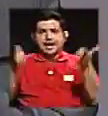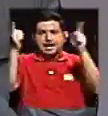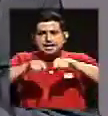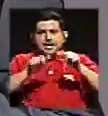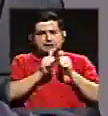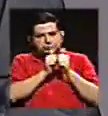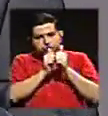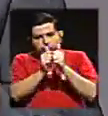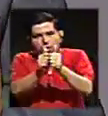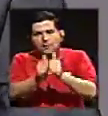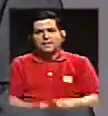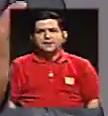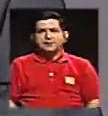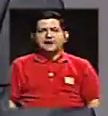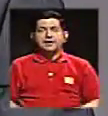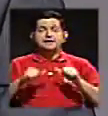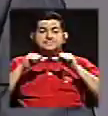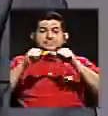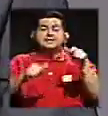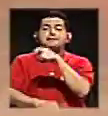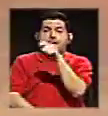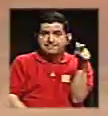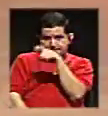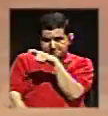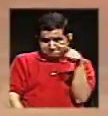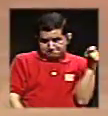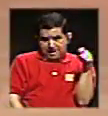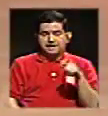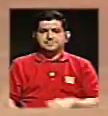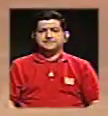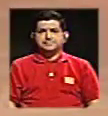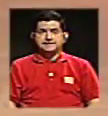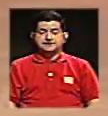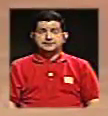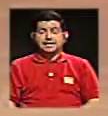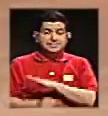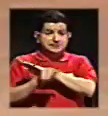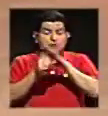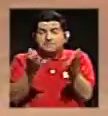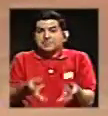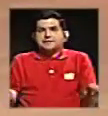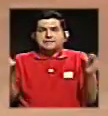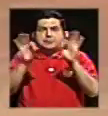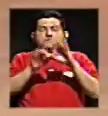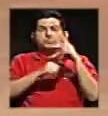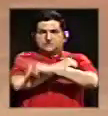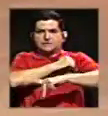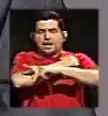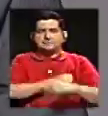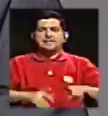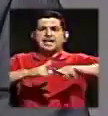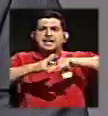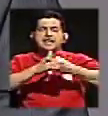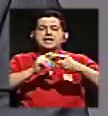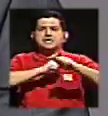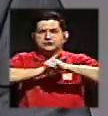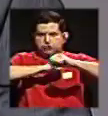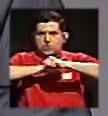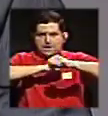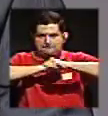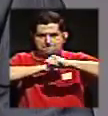acompañar Durante los los próximos meses de eh que es absolutamente trascendente para el país que es el inicio de la